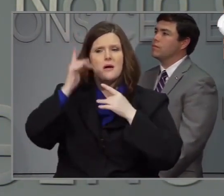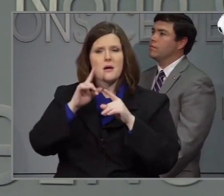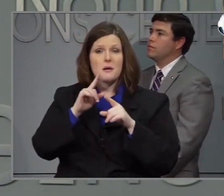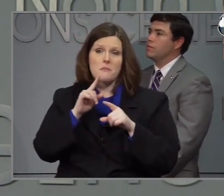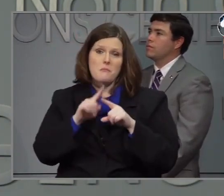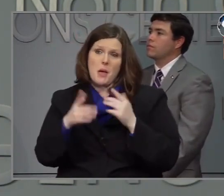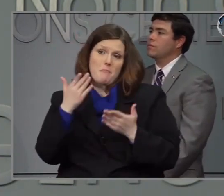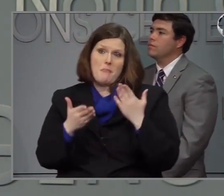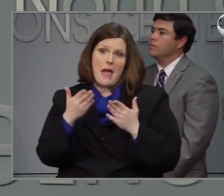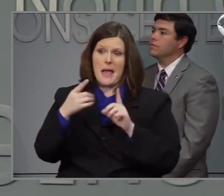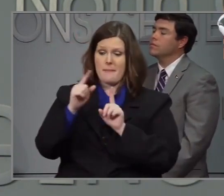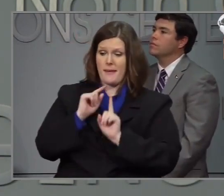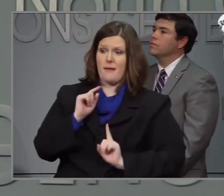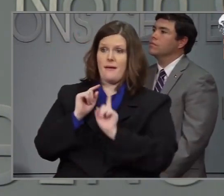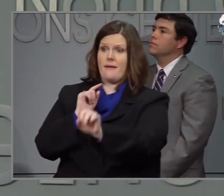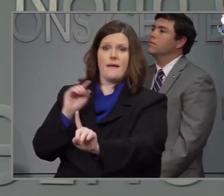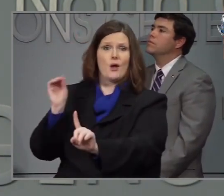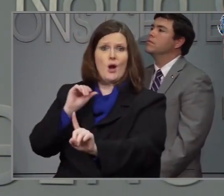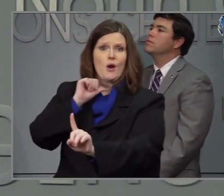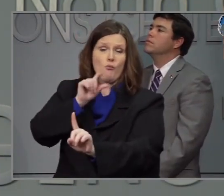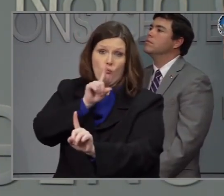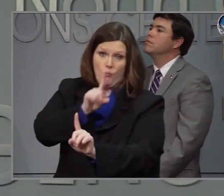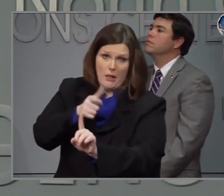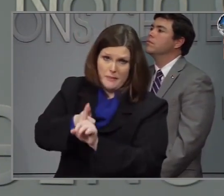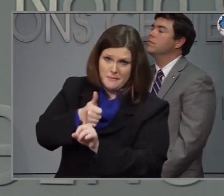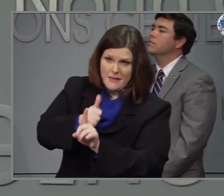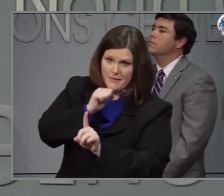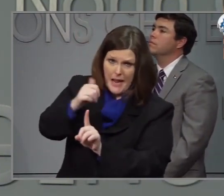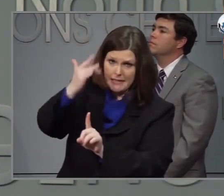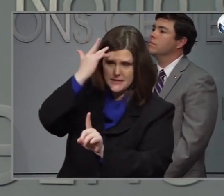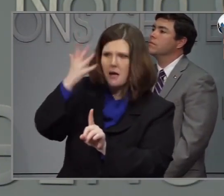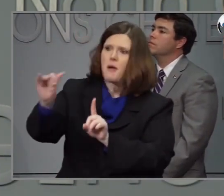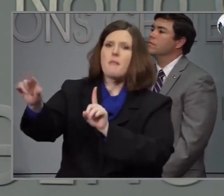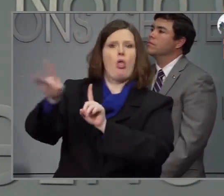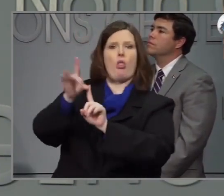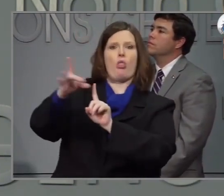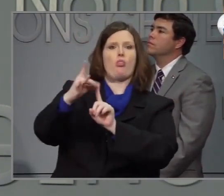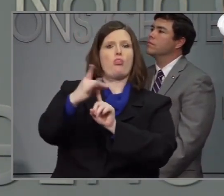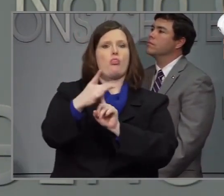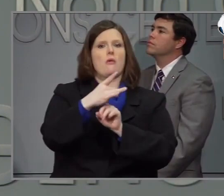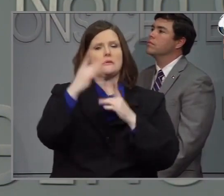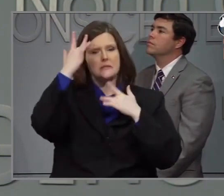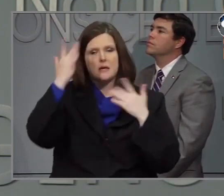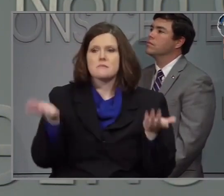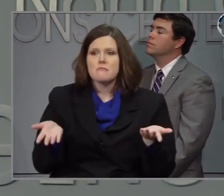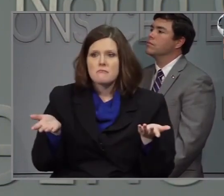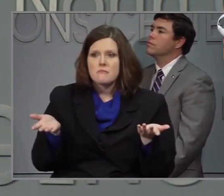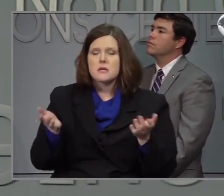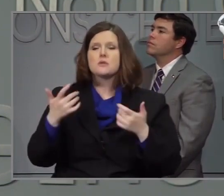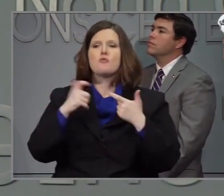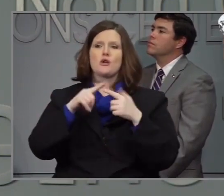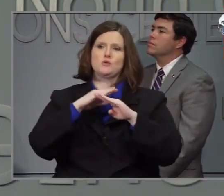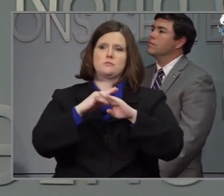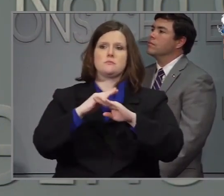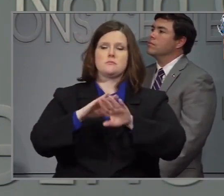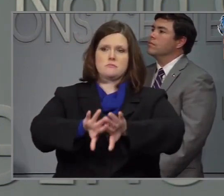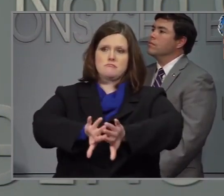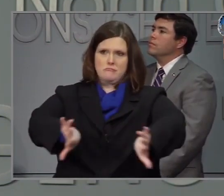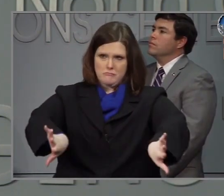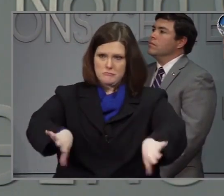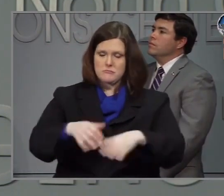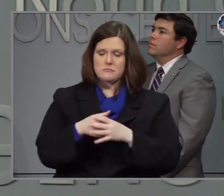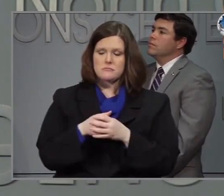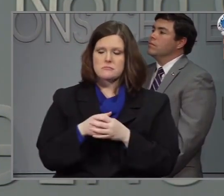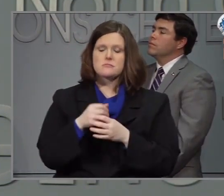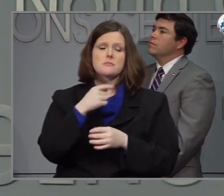doctor y no lo tiene y pero tiene potencialmente más probabilidad de tener el virus voy a pedir la doctora con que hable de esto